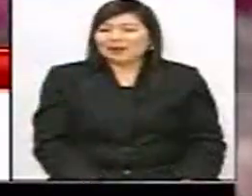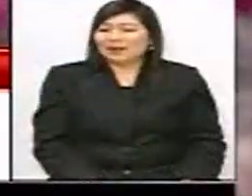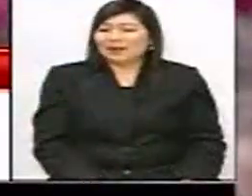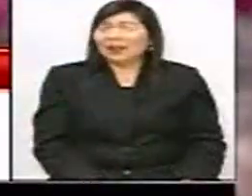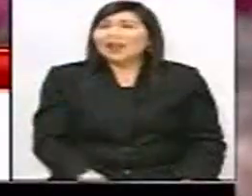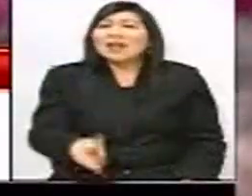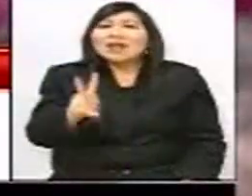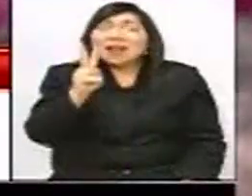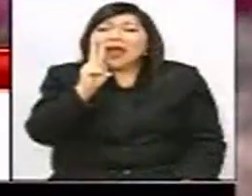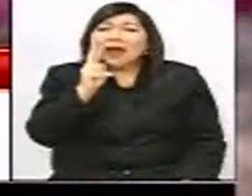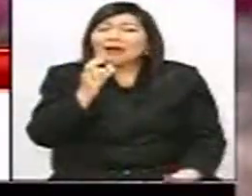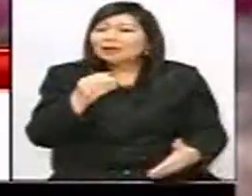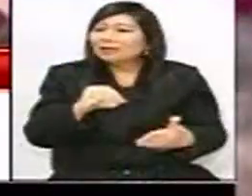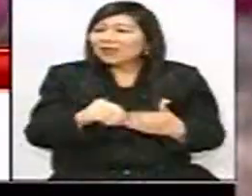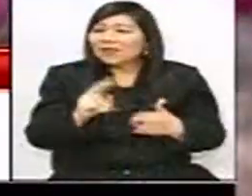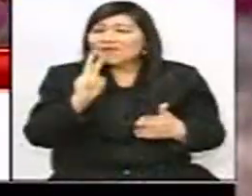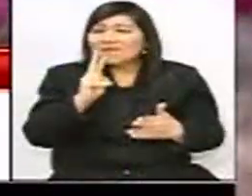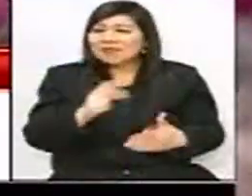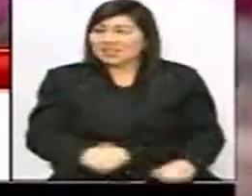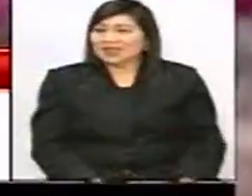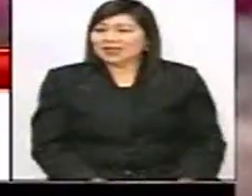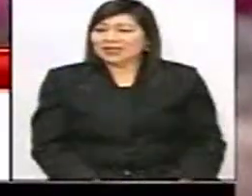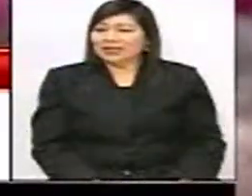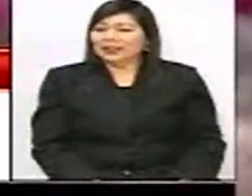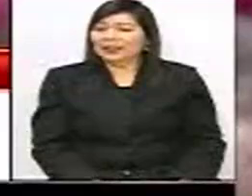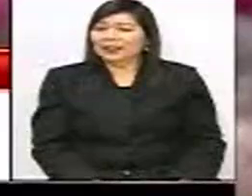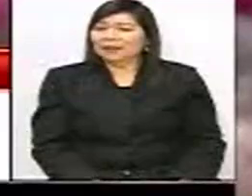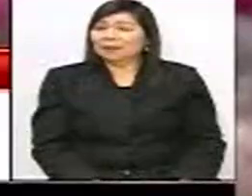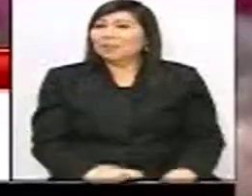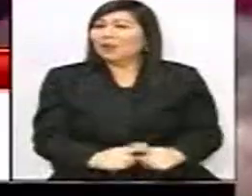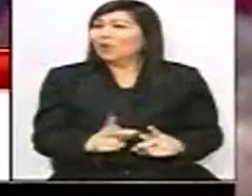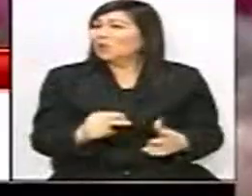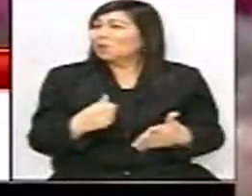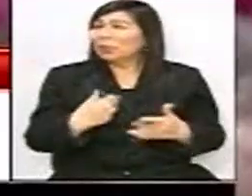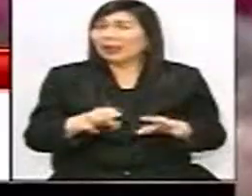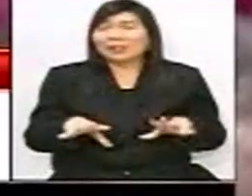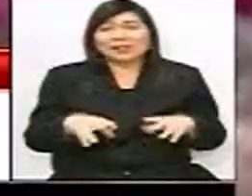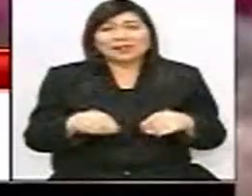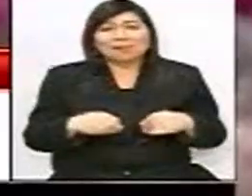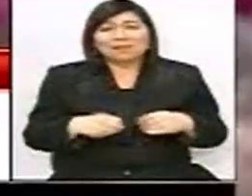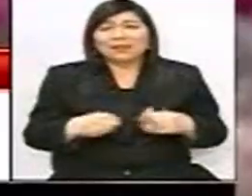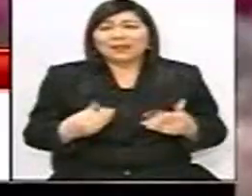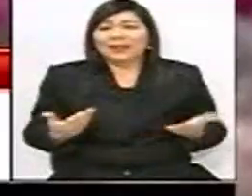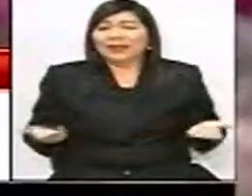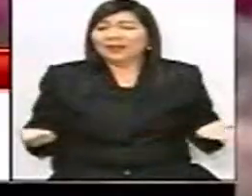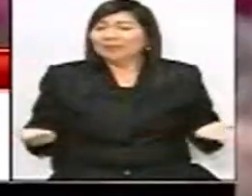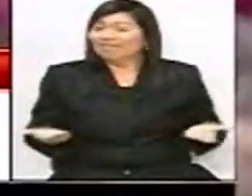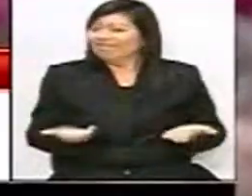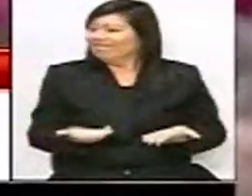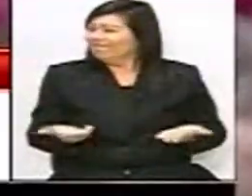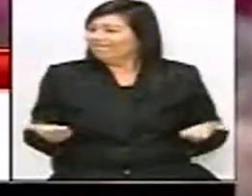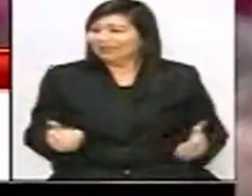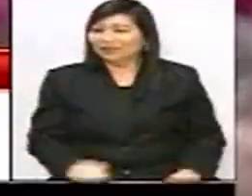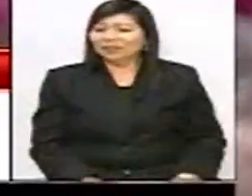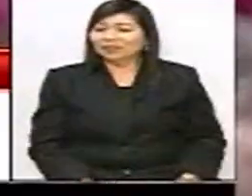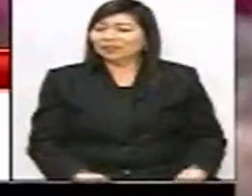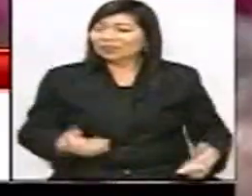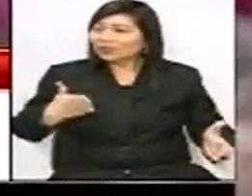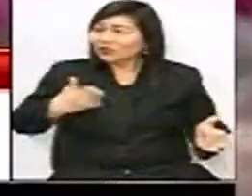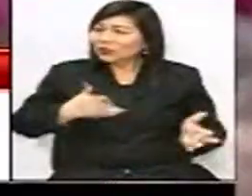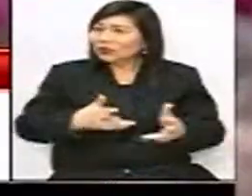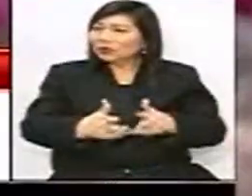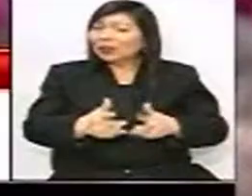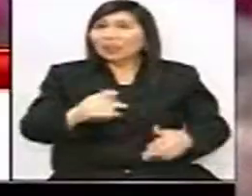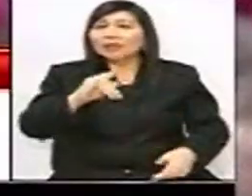es la trafa de las compañías. Esa es la trafa de la concesión. Y eso no se puede aceptar. Y en las autopistas en